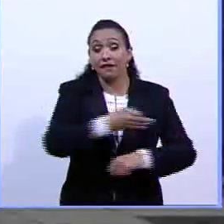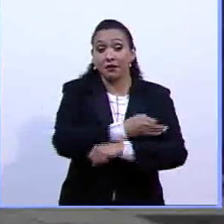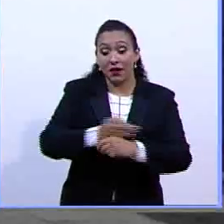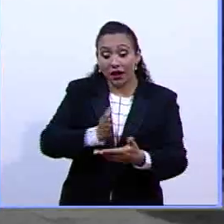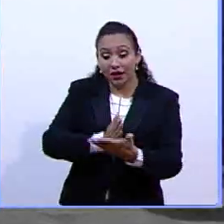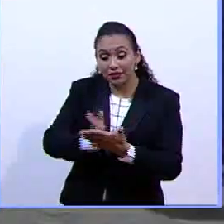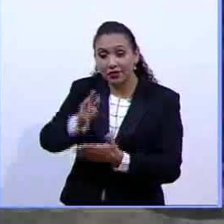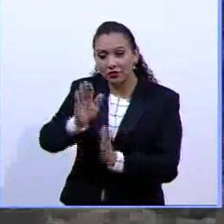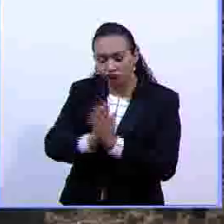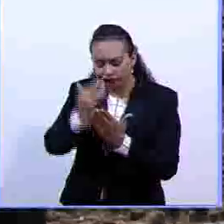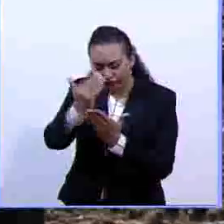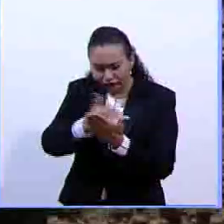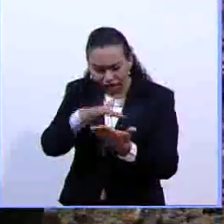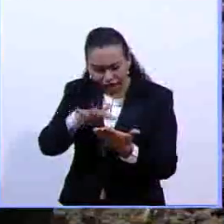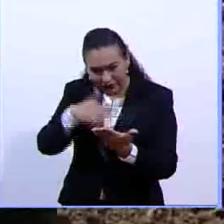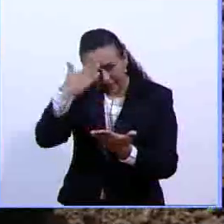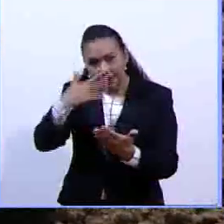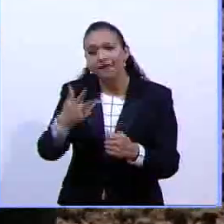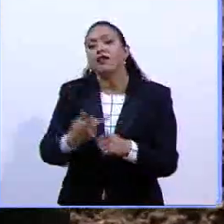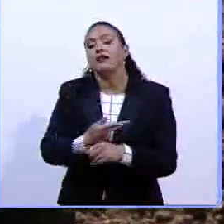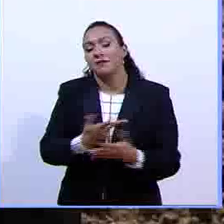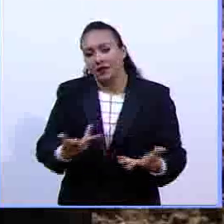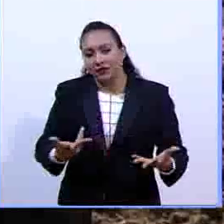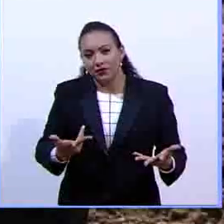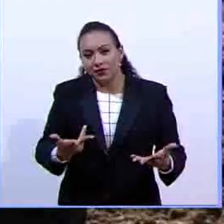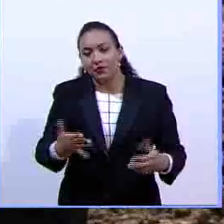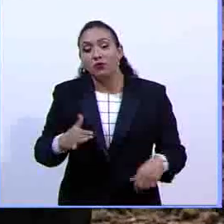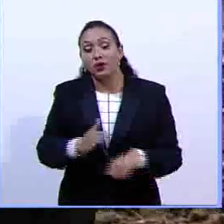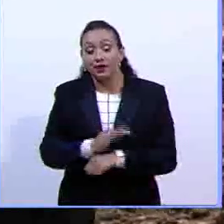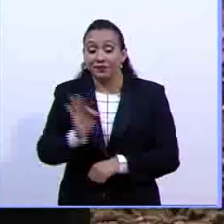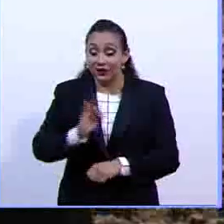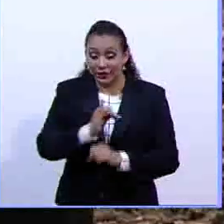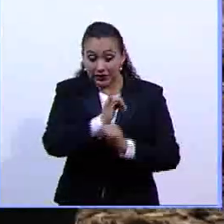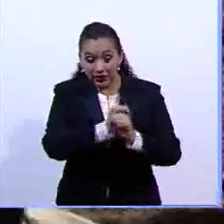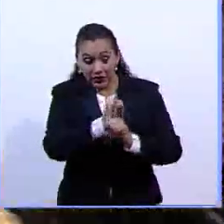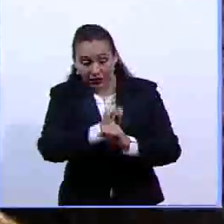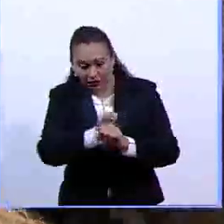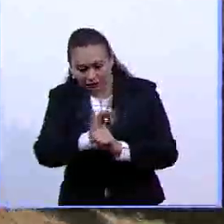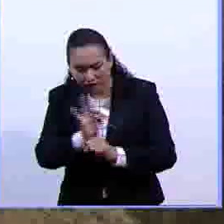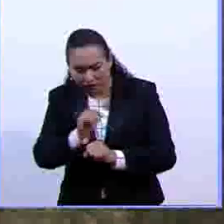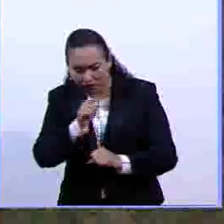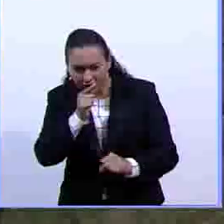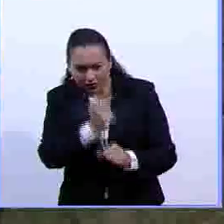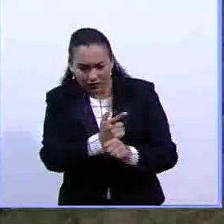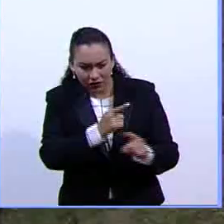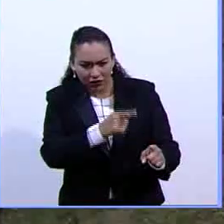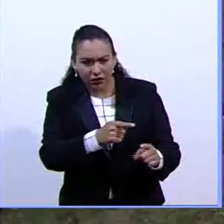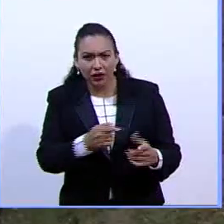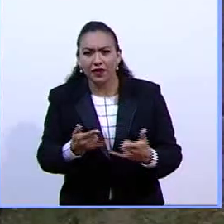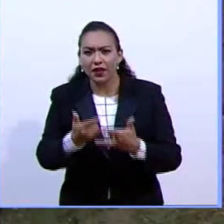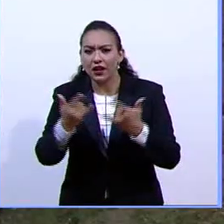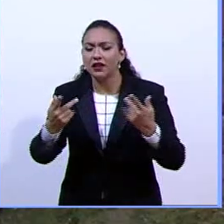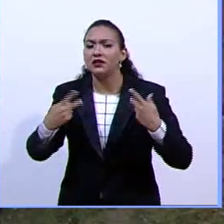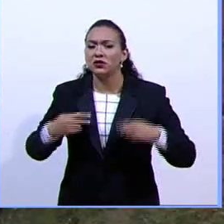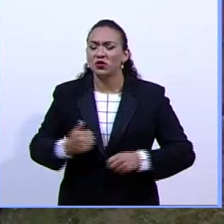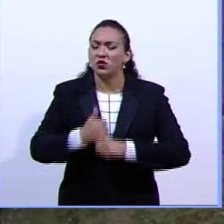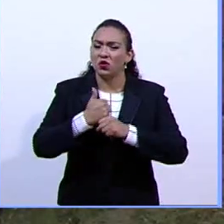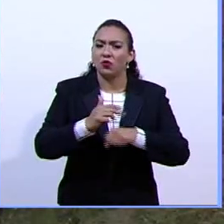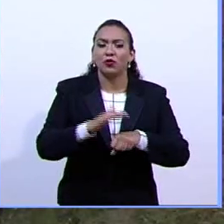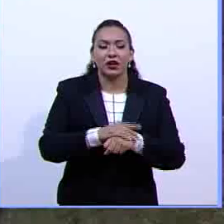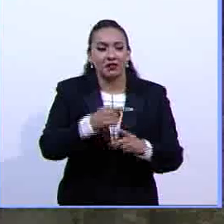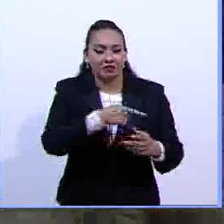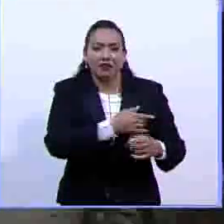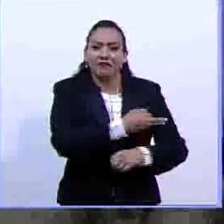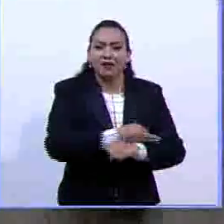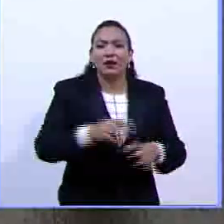la verdad, siempre y cuando los hechos investigados tuvieran alguna conexión con el relato de las víctimas sobre la